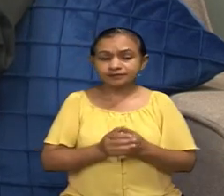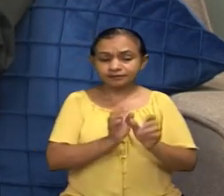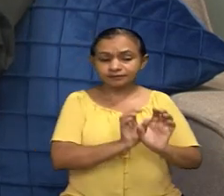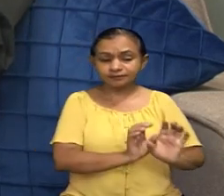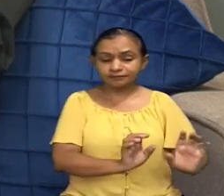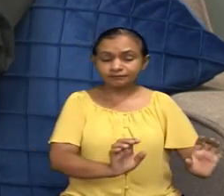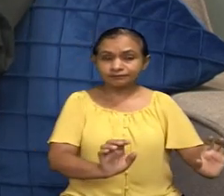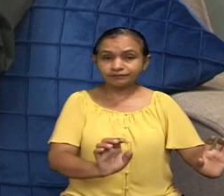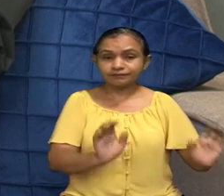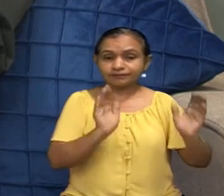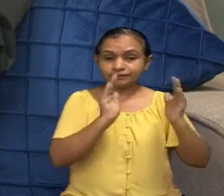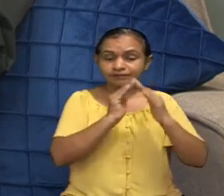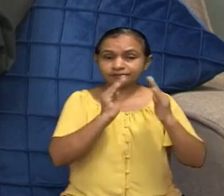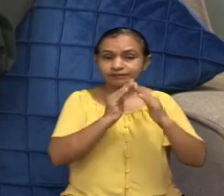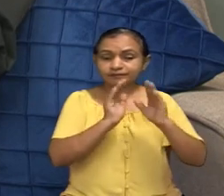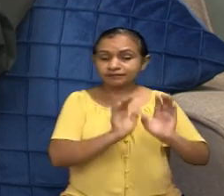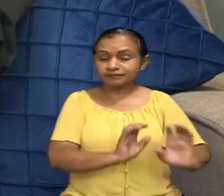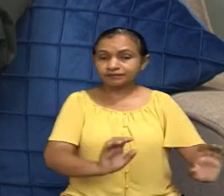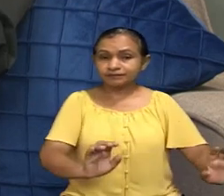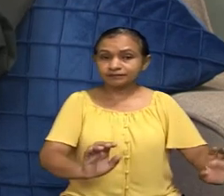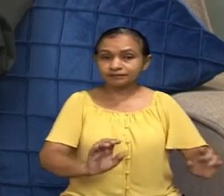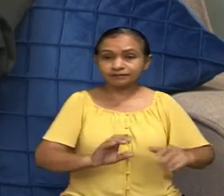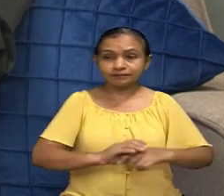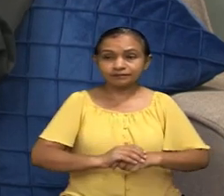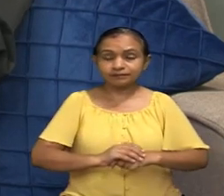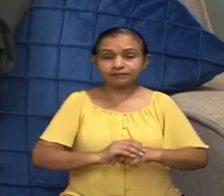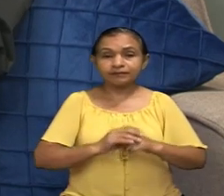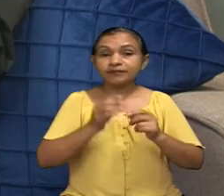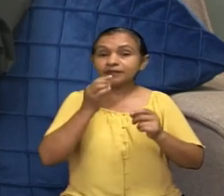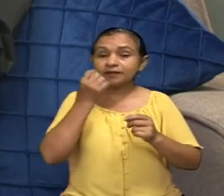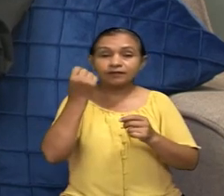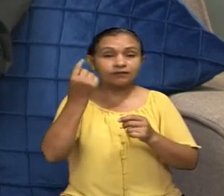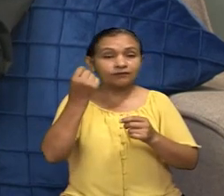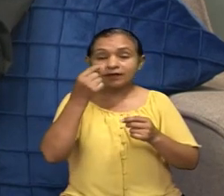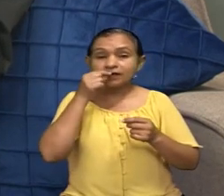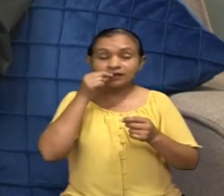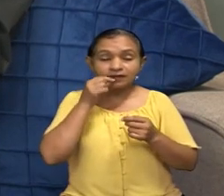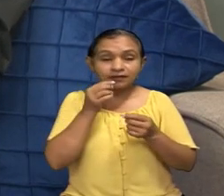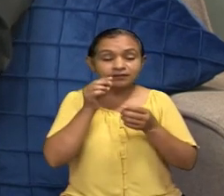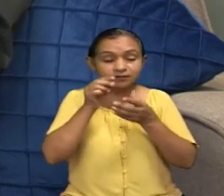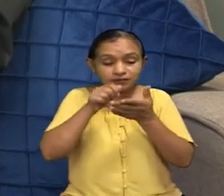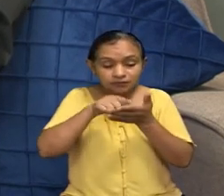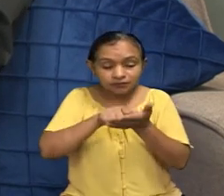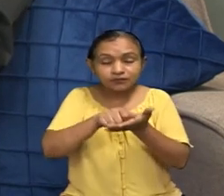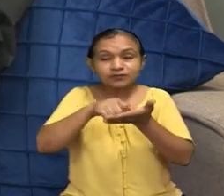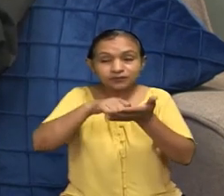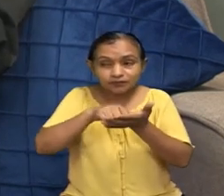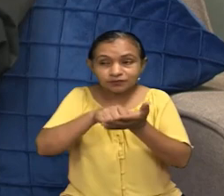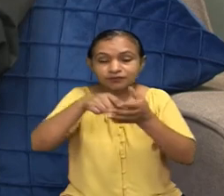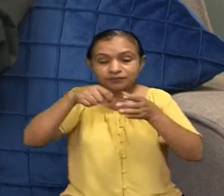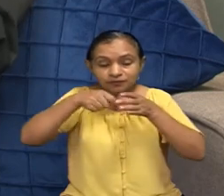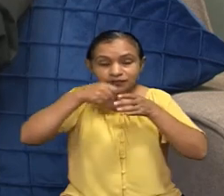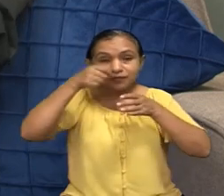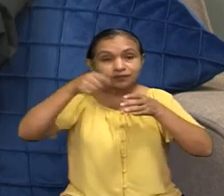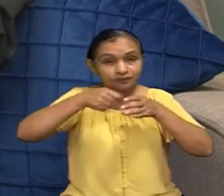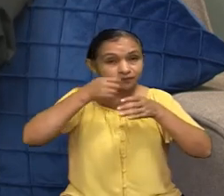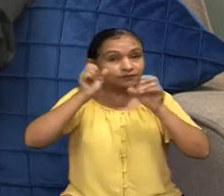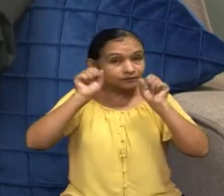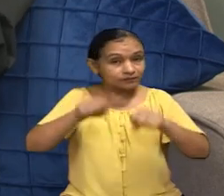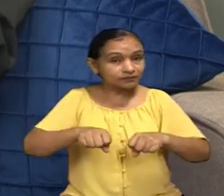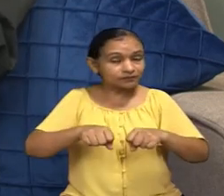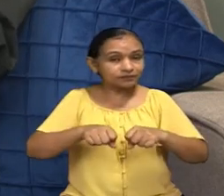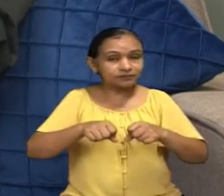los más chiquitos de la casa, sus dientes no han nacido todavía. Así es. ¿Ya? Y entonces hay